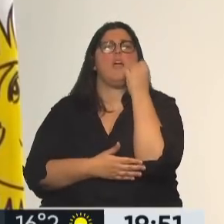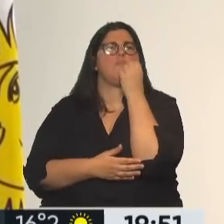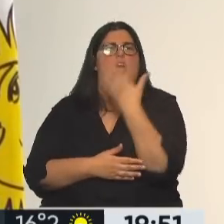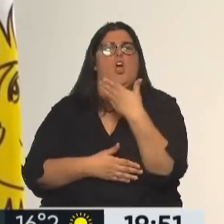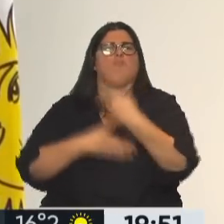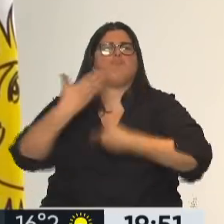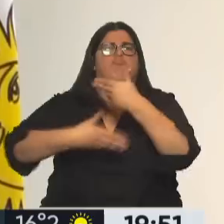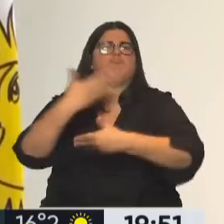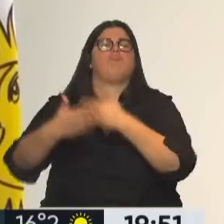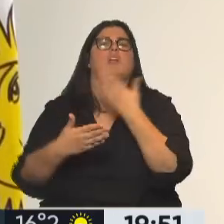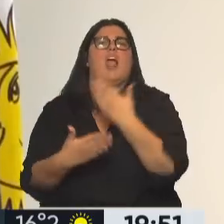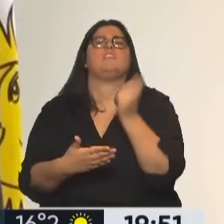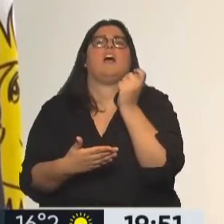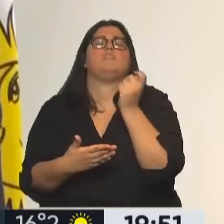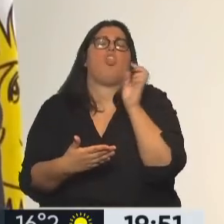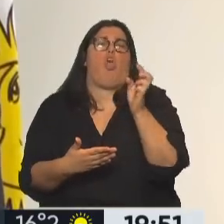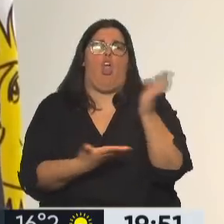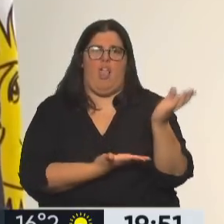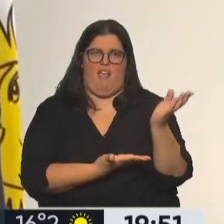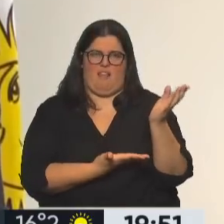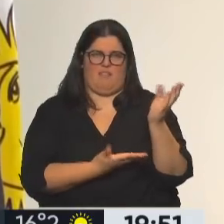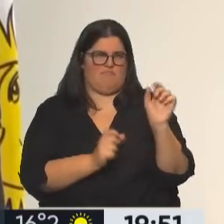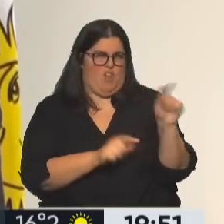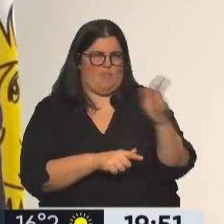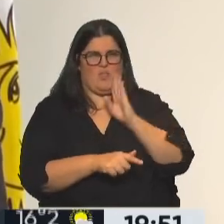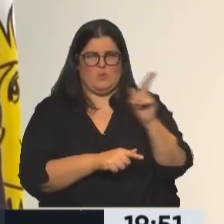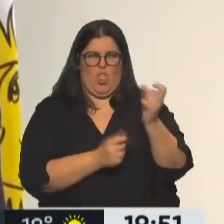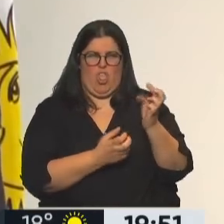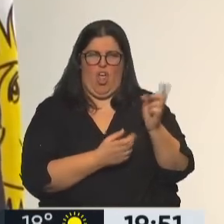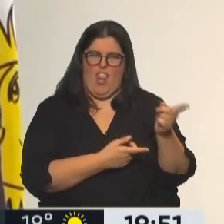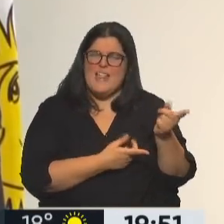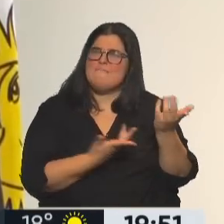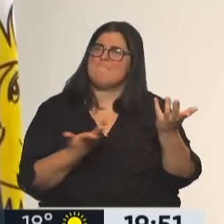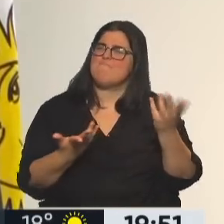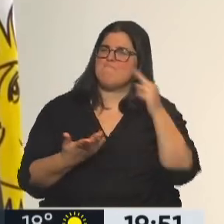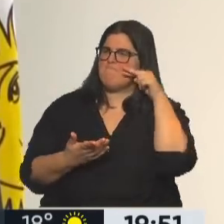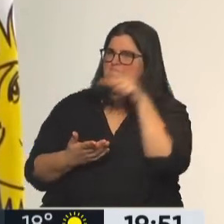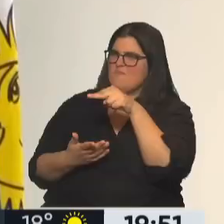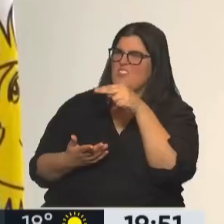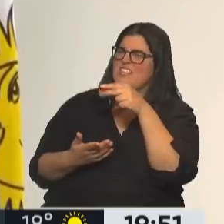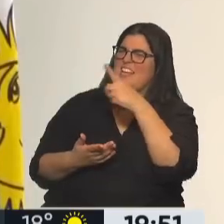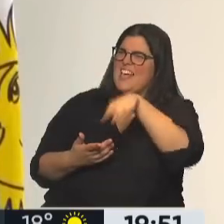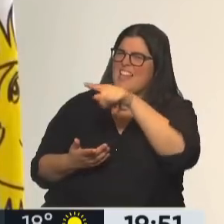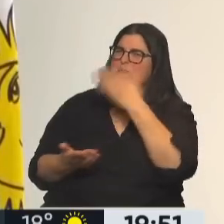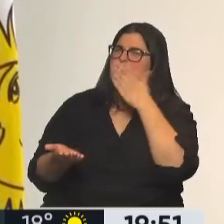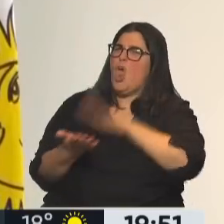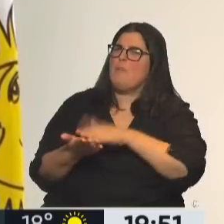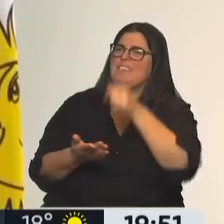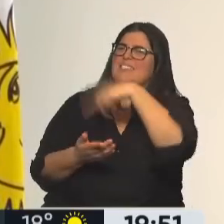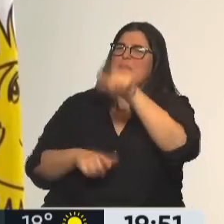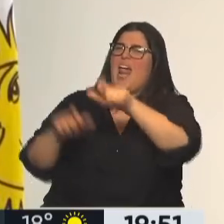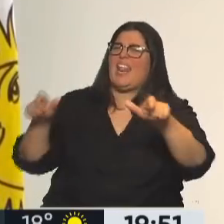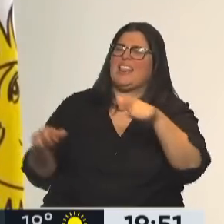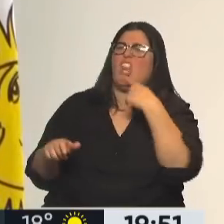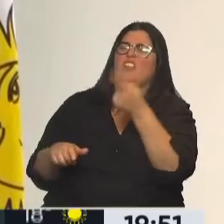se comprometa a darle a los argentinos la moneda que no es de los argentinos, sino que es la